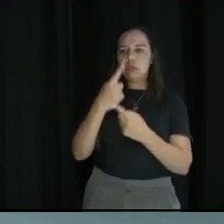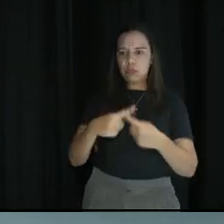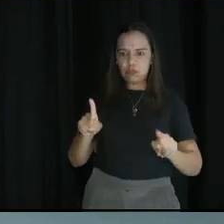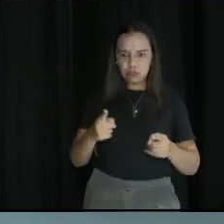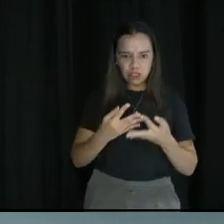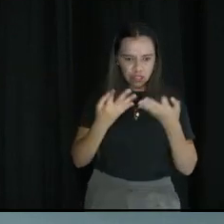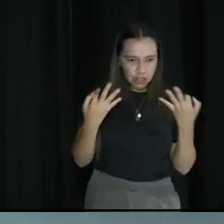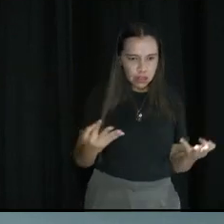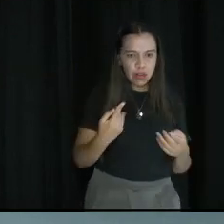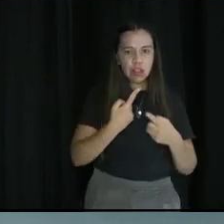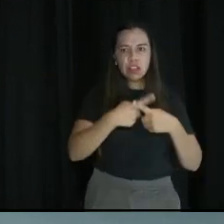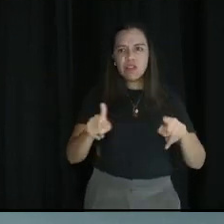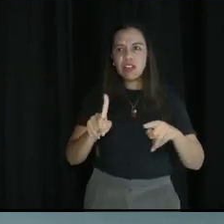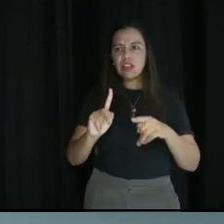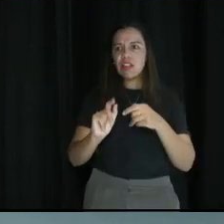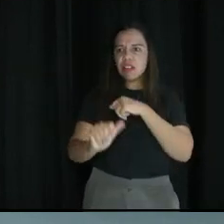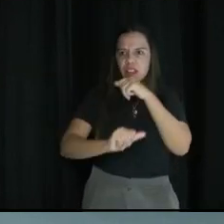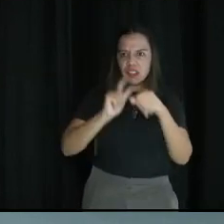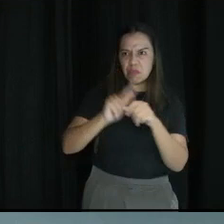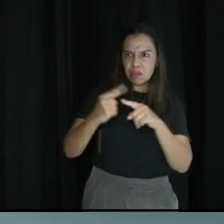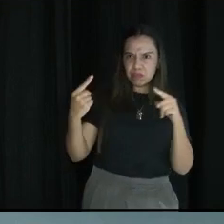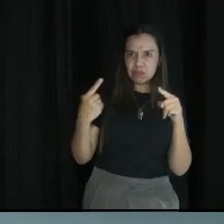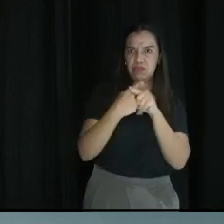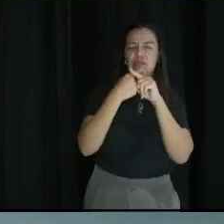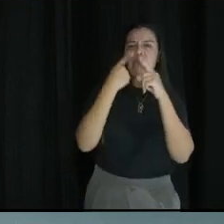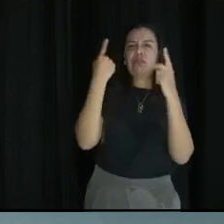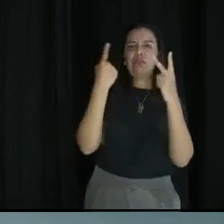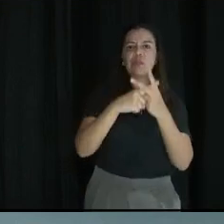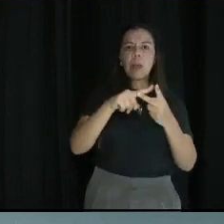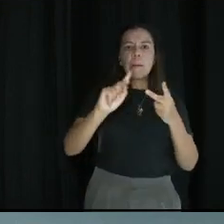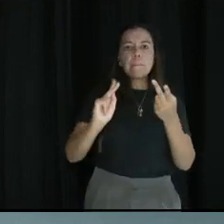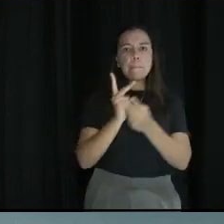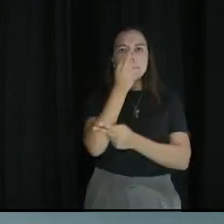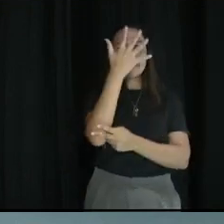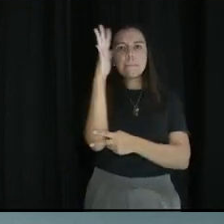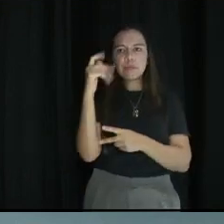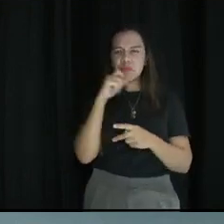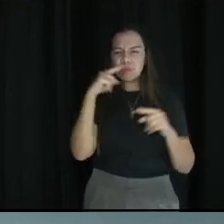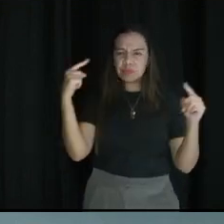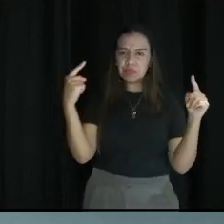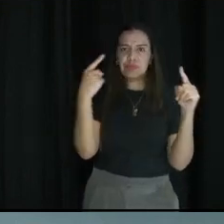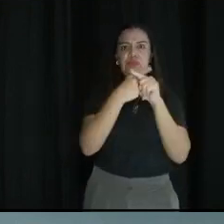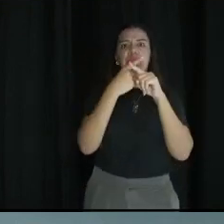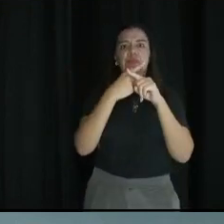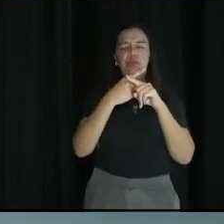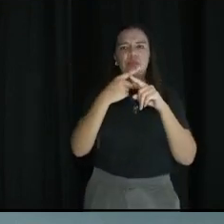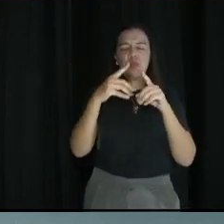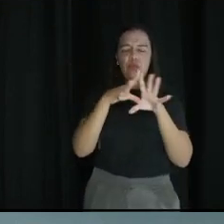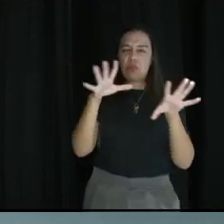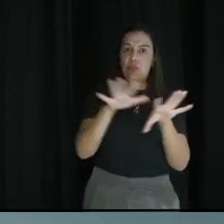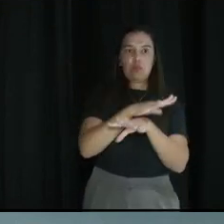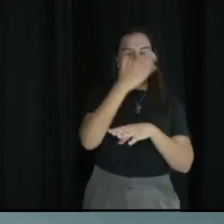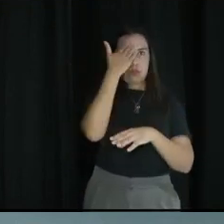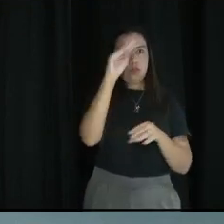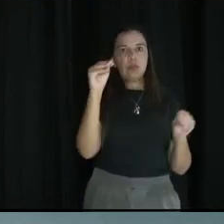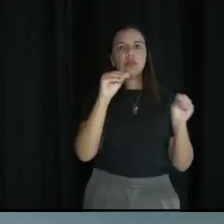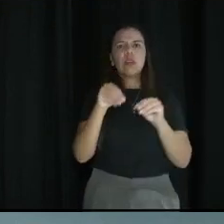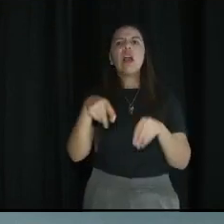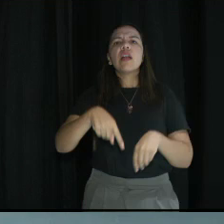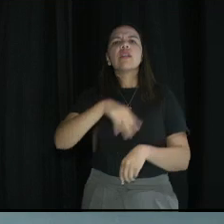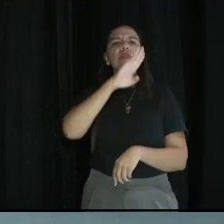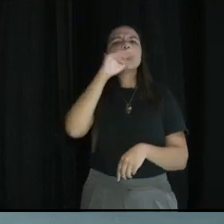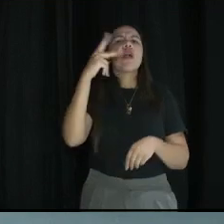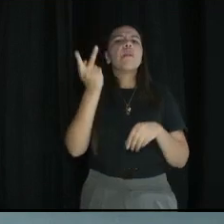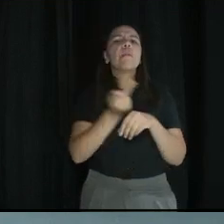afectando las especies que viven en esa masa arbórea, que viven en ese ecosistema, que son parte de ese ecosistema. ¿Qué estamos teniendo en Michoacán